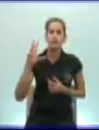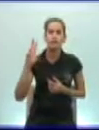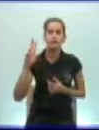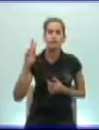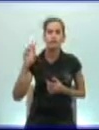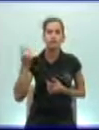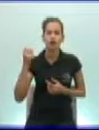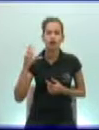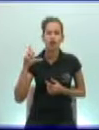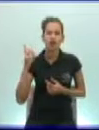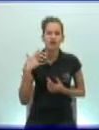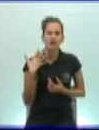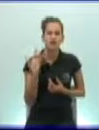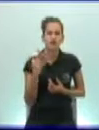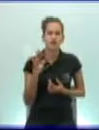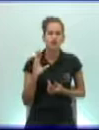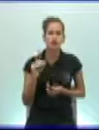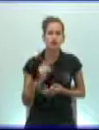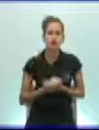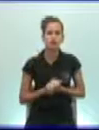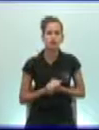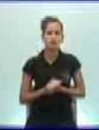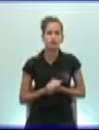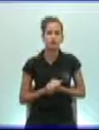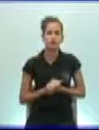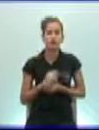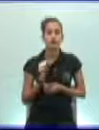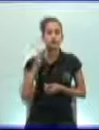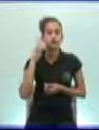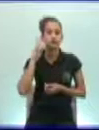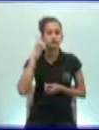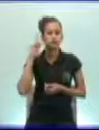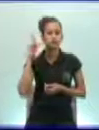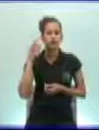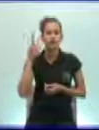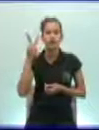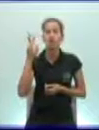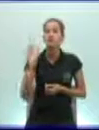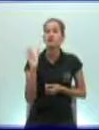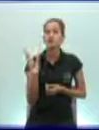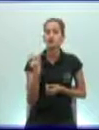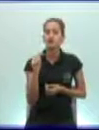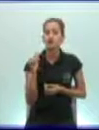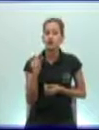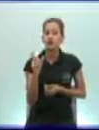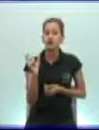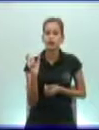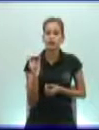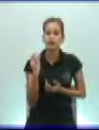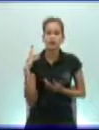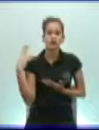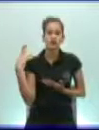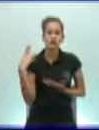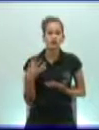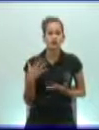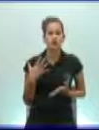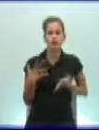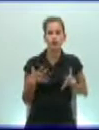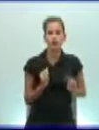refiere. Recordemos entonces que el verbo es una clase de palabra que indica